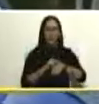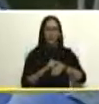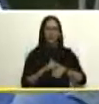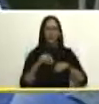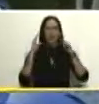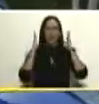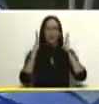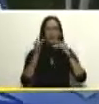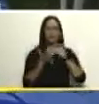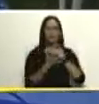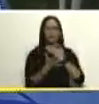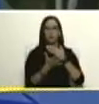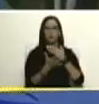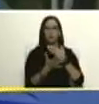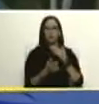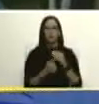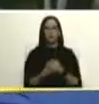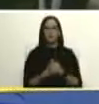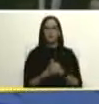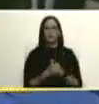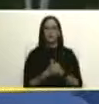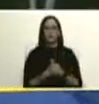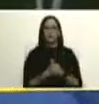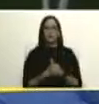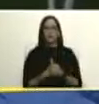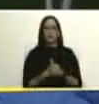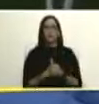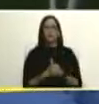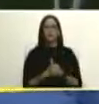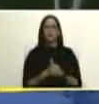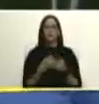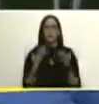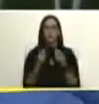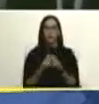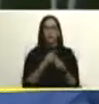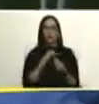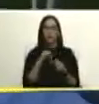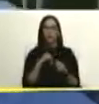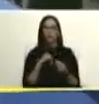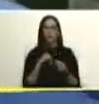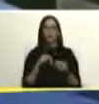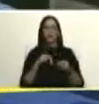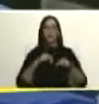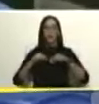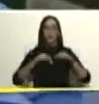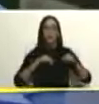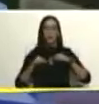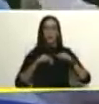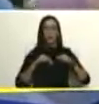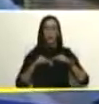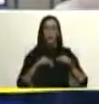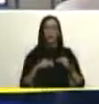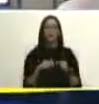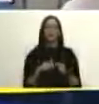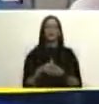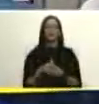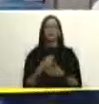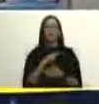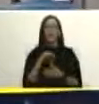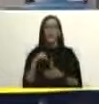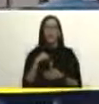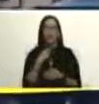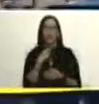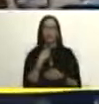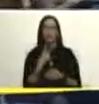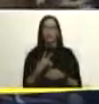atención tecnológica, telemática. Y junto a nuestra directora, la profesora Esmeralda Uzcategui, nuestra